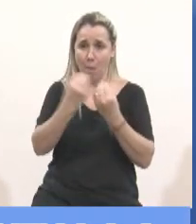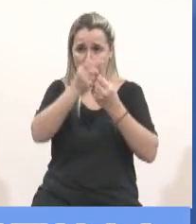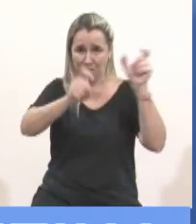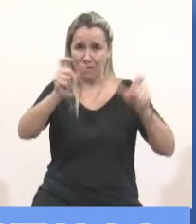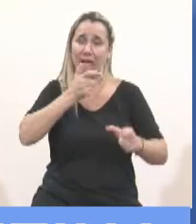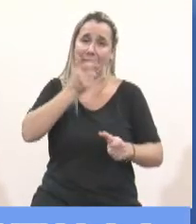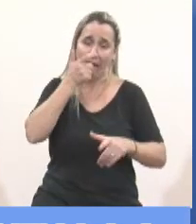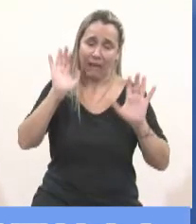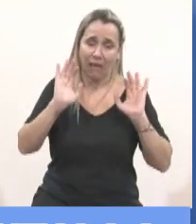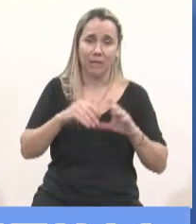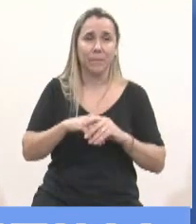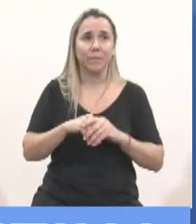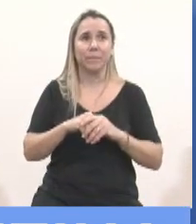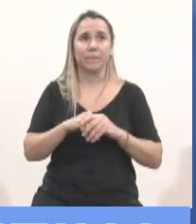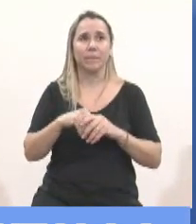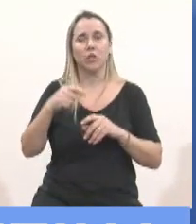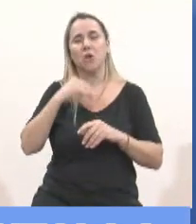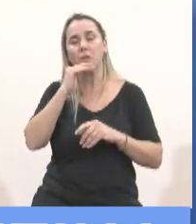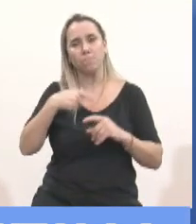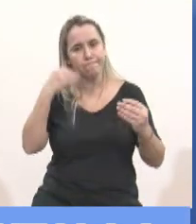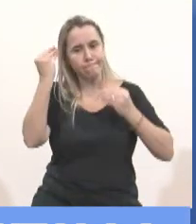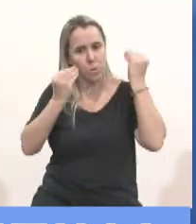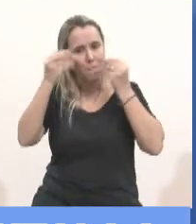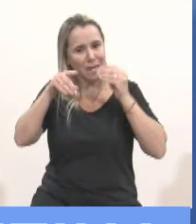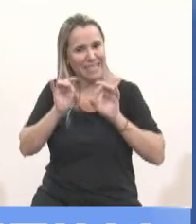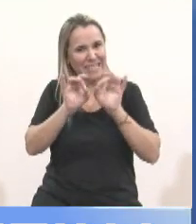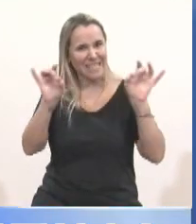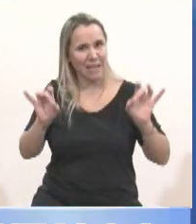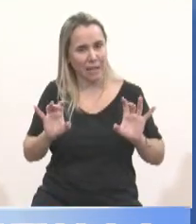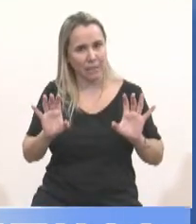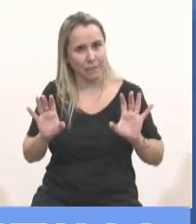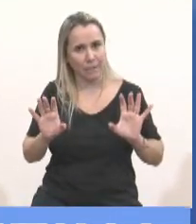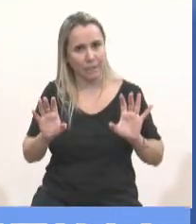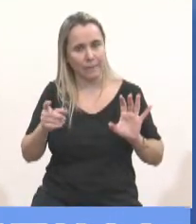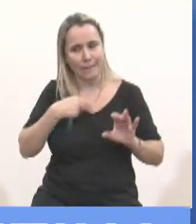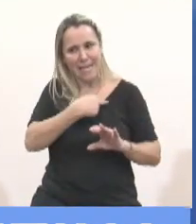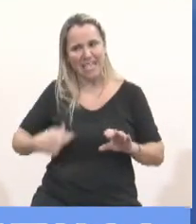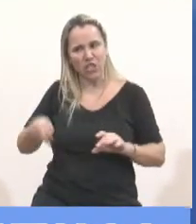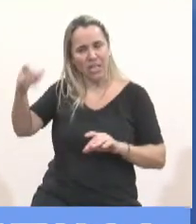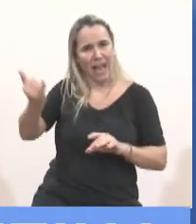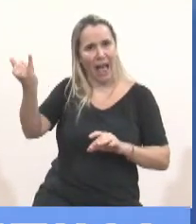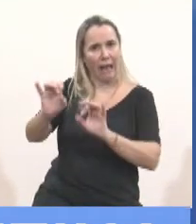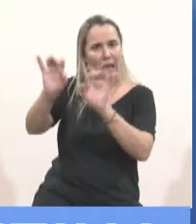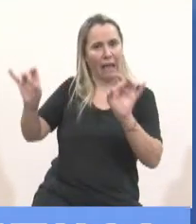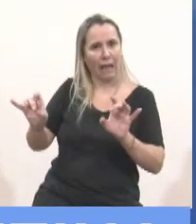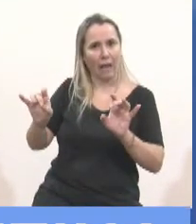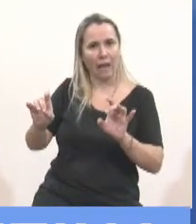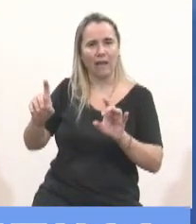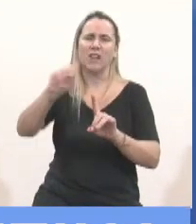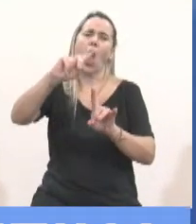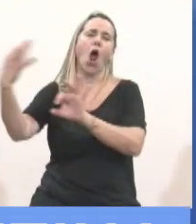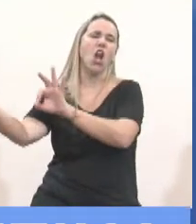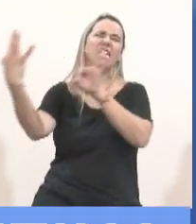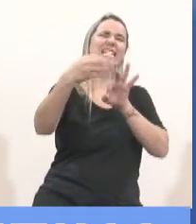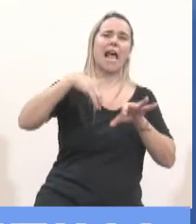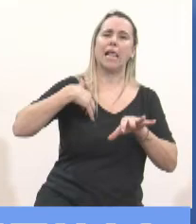decía acá no va a llegar, decían algunos. Y yo dije, me preocupa este bicho, presidente, le dije, que está en China. Y me dijeron, alguno no va a llegar, pero por